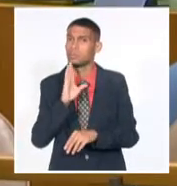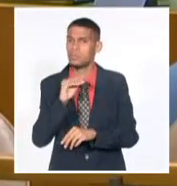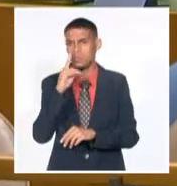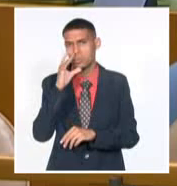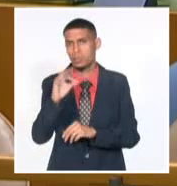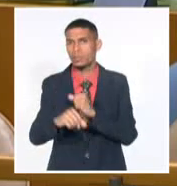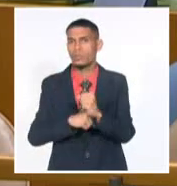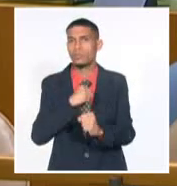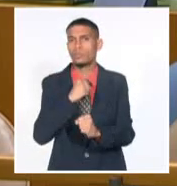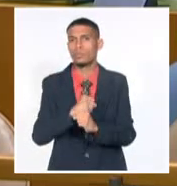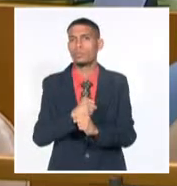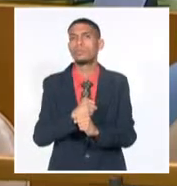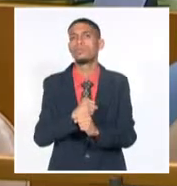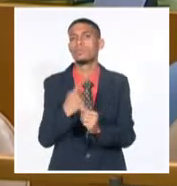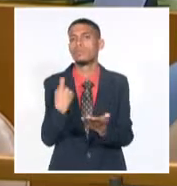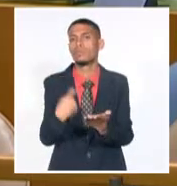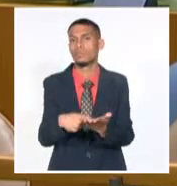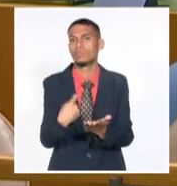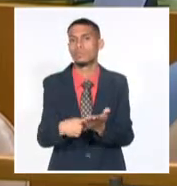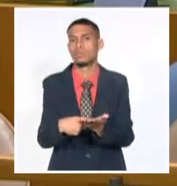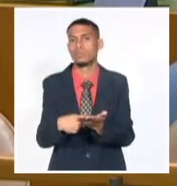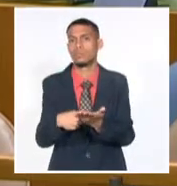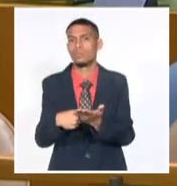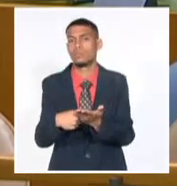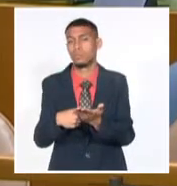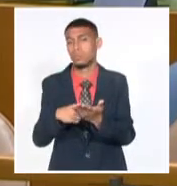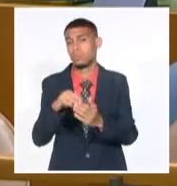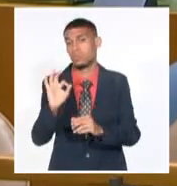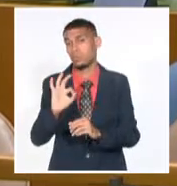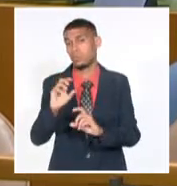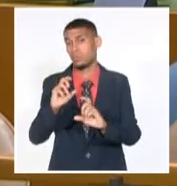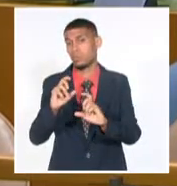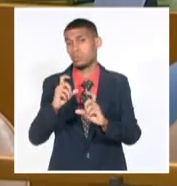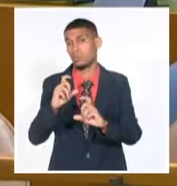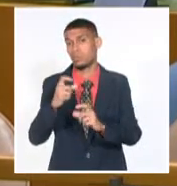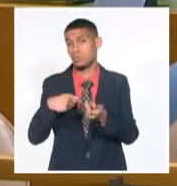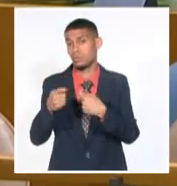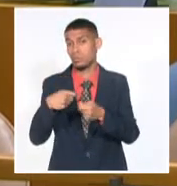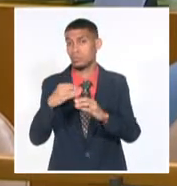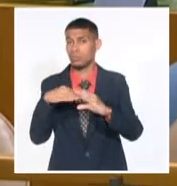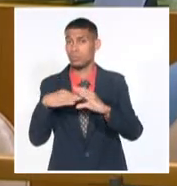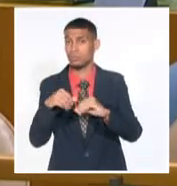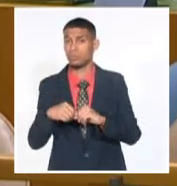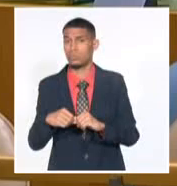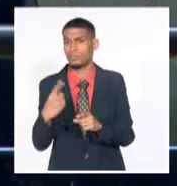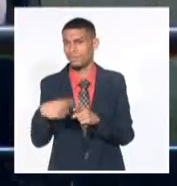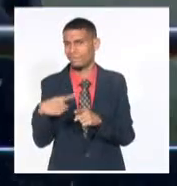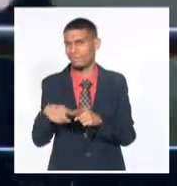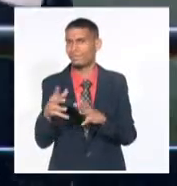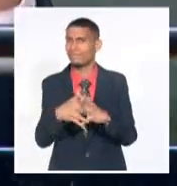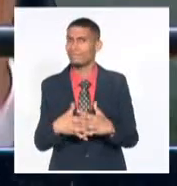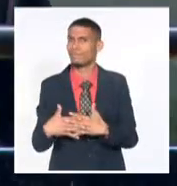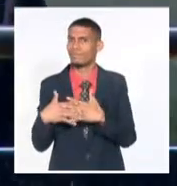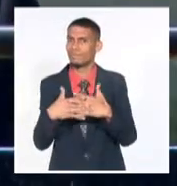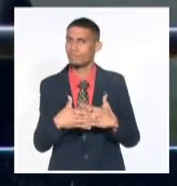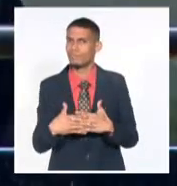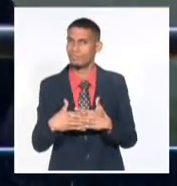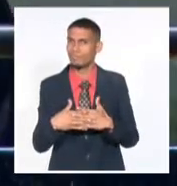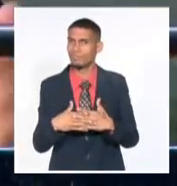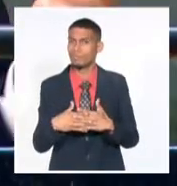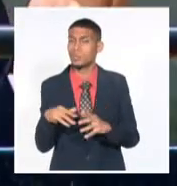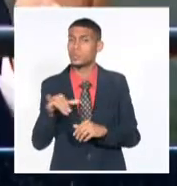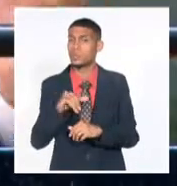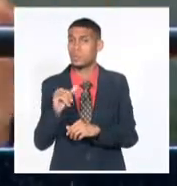de plataformas de pago y comercio electrónico como PayPal y Airbnb. Se les impide